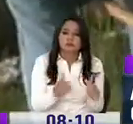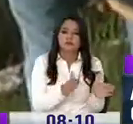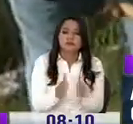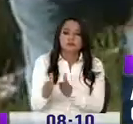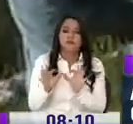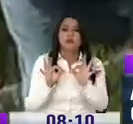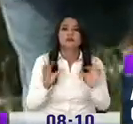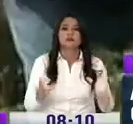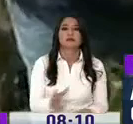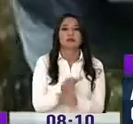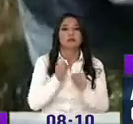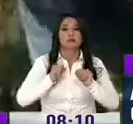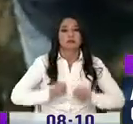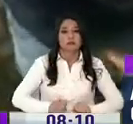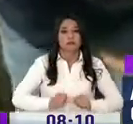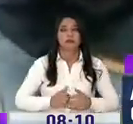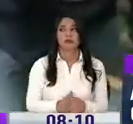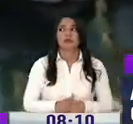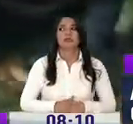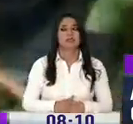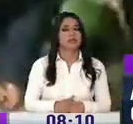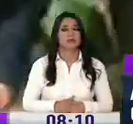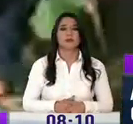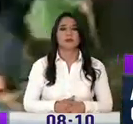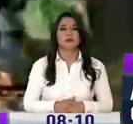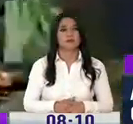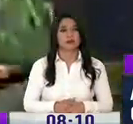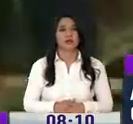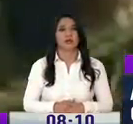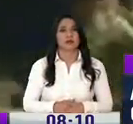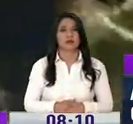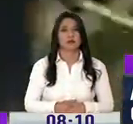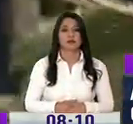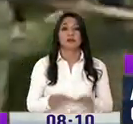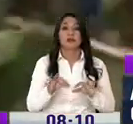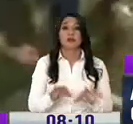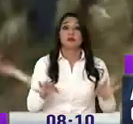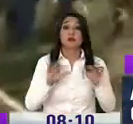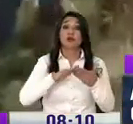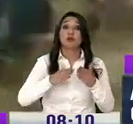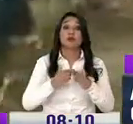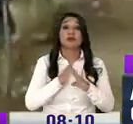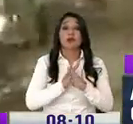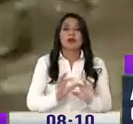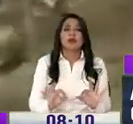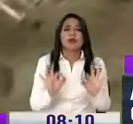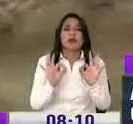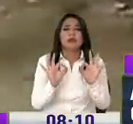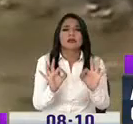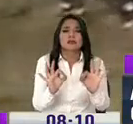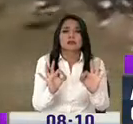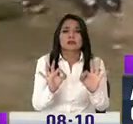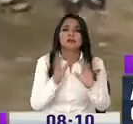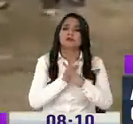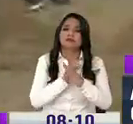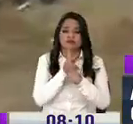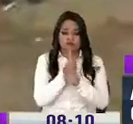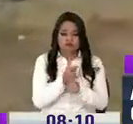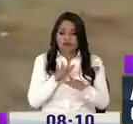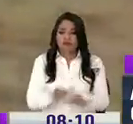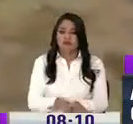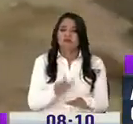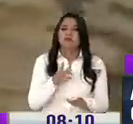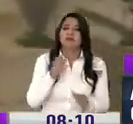de prevención que deben ser tomadas en cuenta siempre para estar listos para prevenir justamente